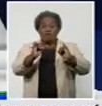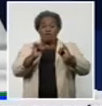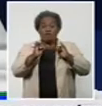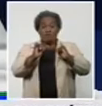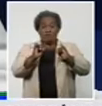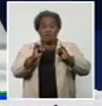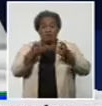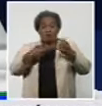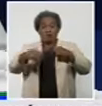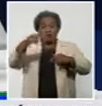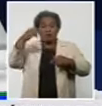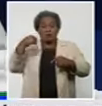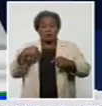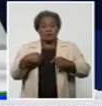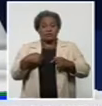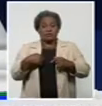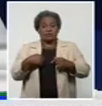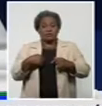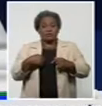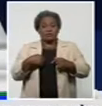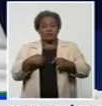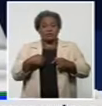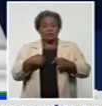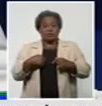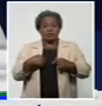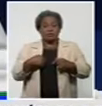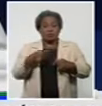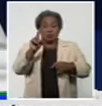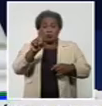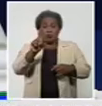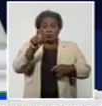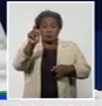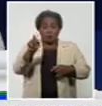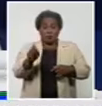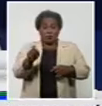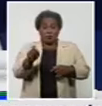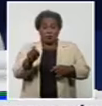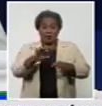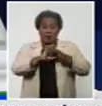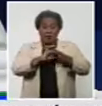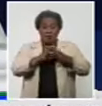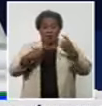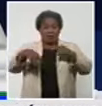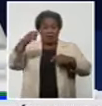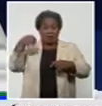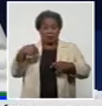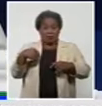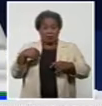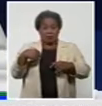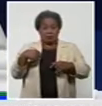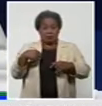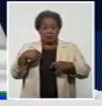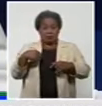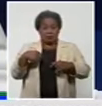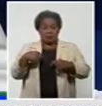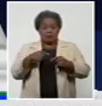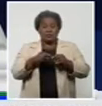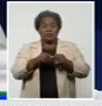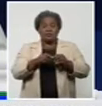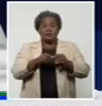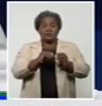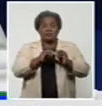ayer, fue uno de los pacientes graves que teníamos ayer, fue el que se incorporó